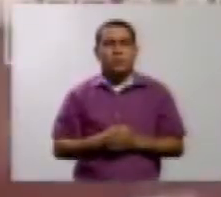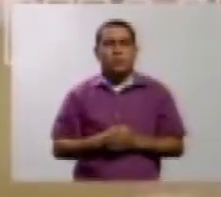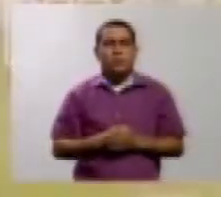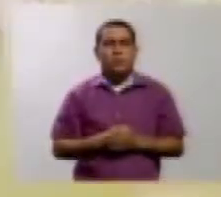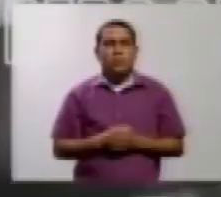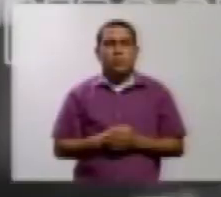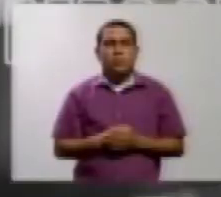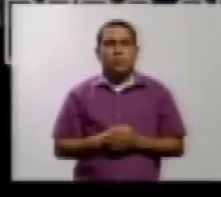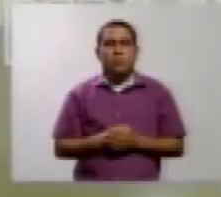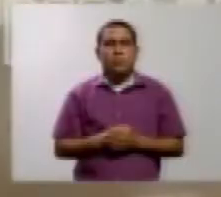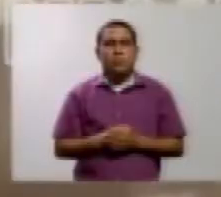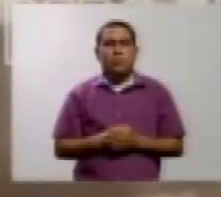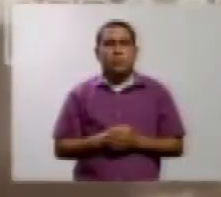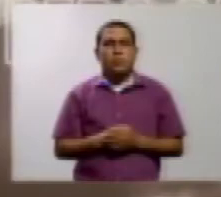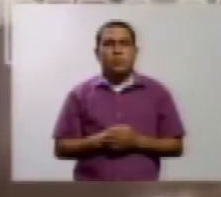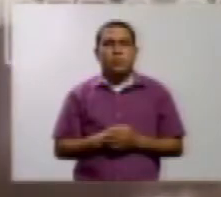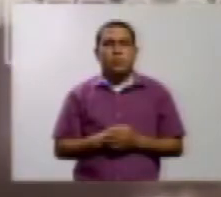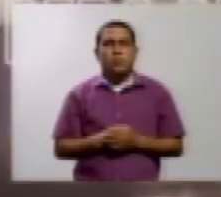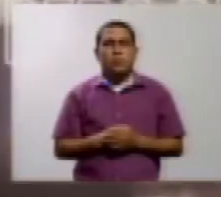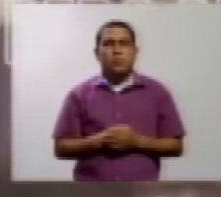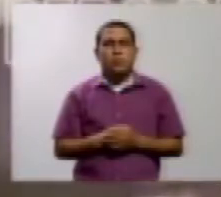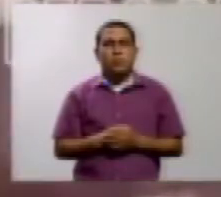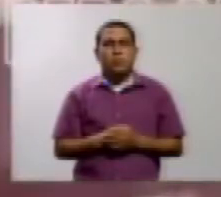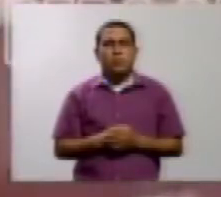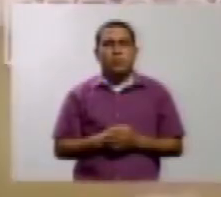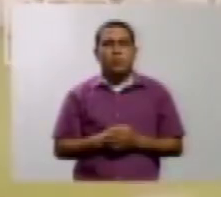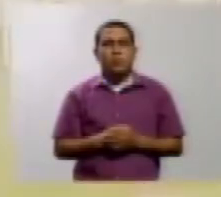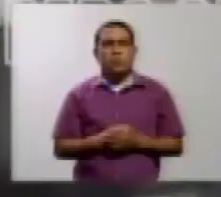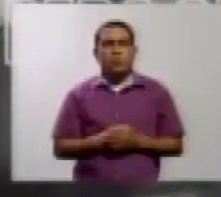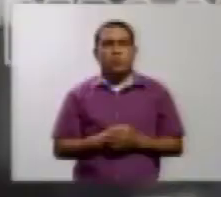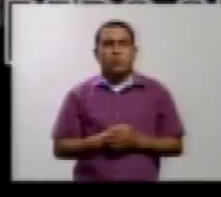difícil aceptar que me tenga que quedar algún día sin